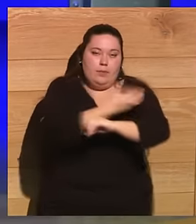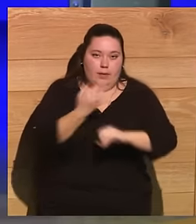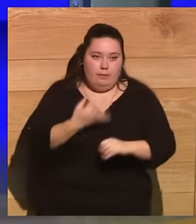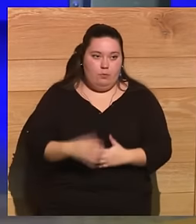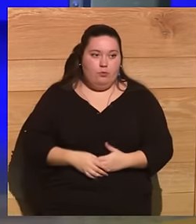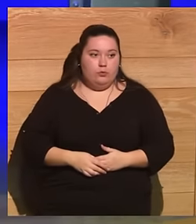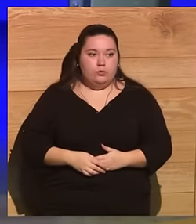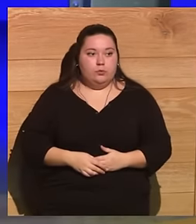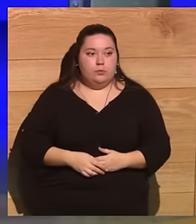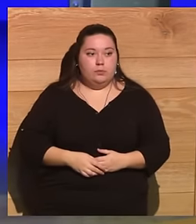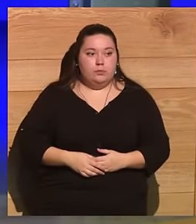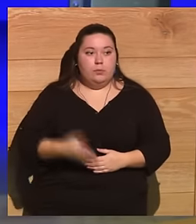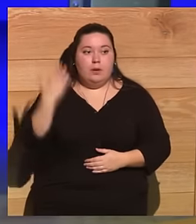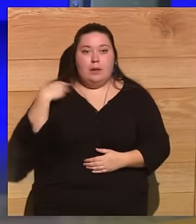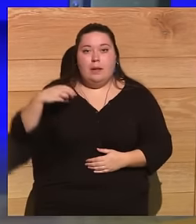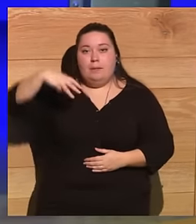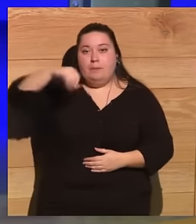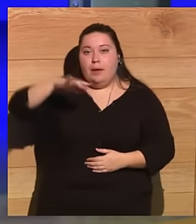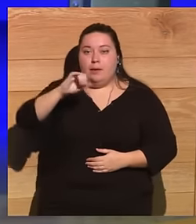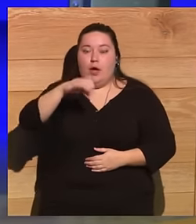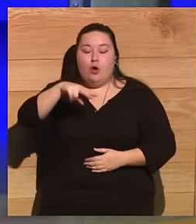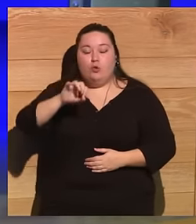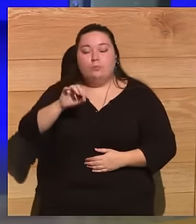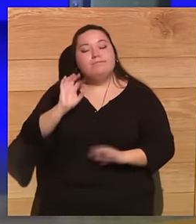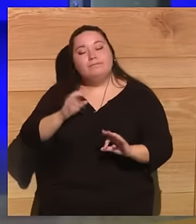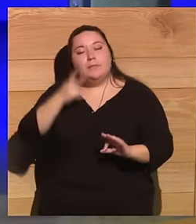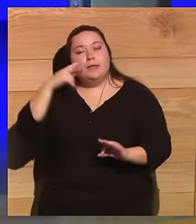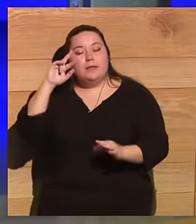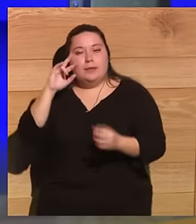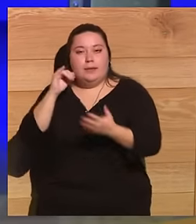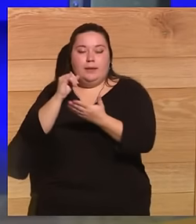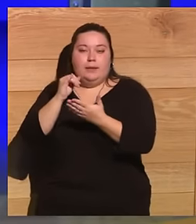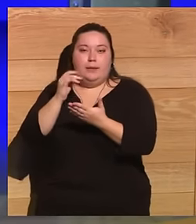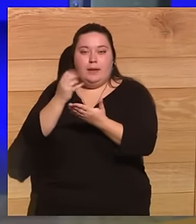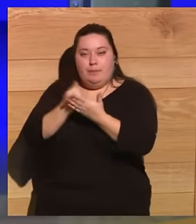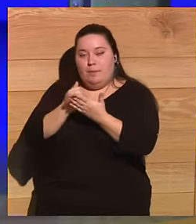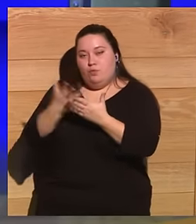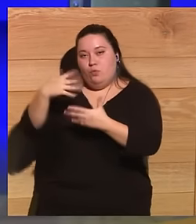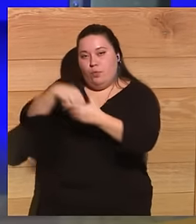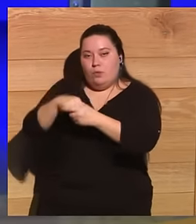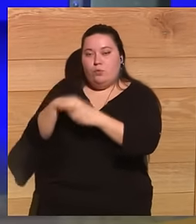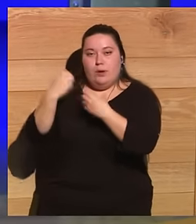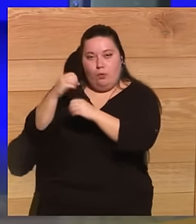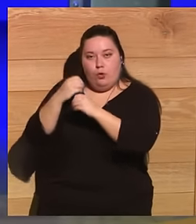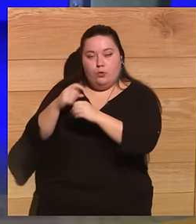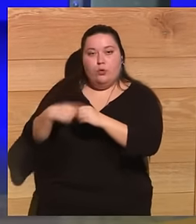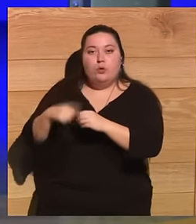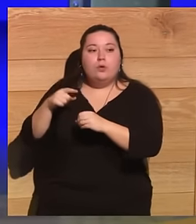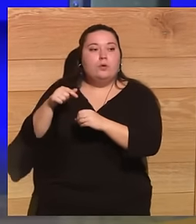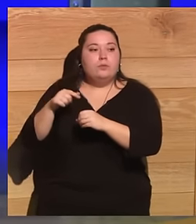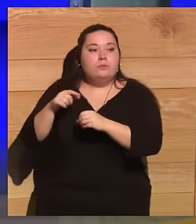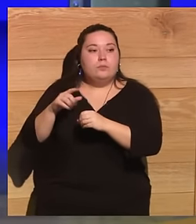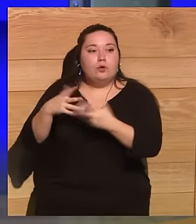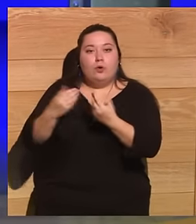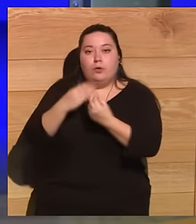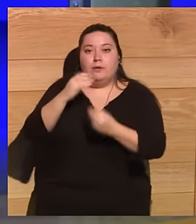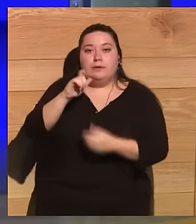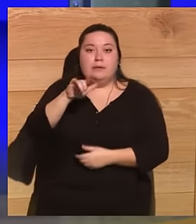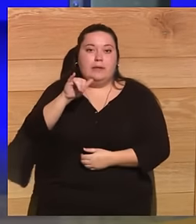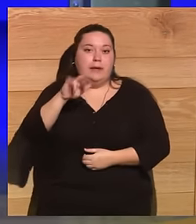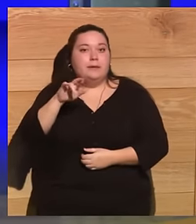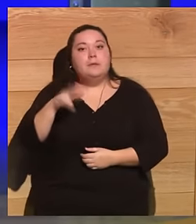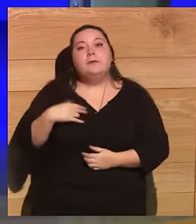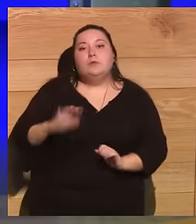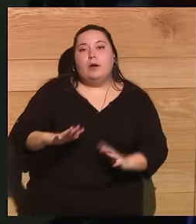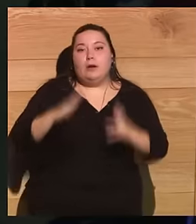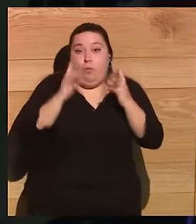trabajando con esto cuando Mariano estaba en el laboratorio. Era la técnica que se utilizó con Claire, pero luego hubo una revolución que